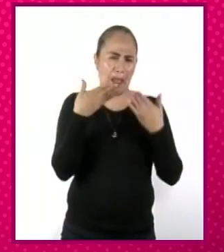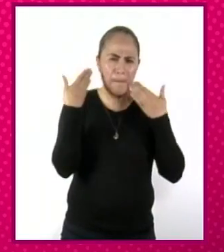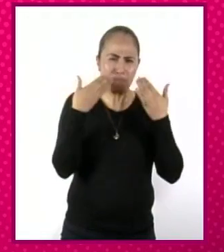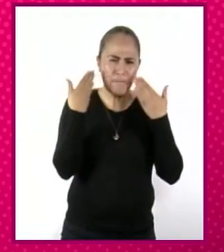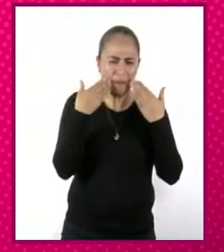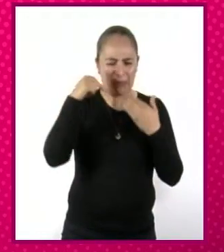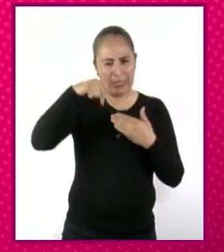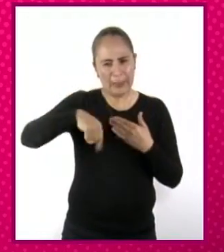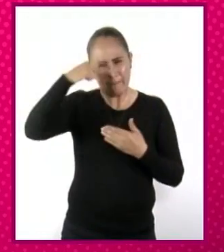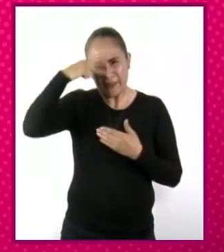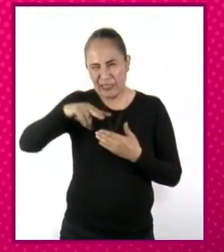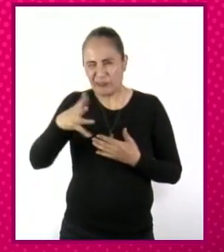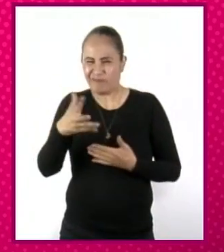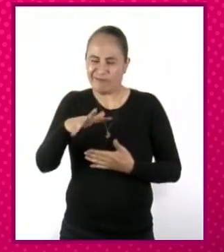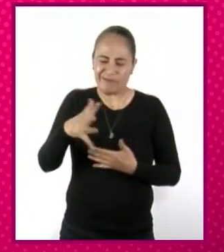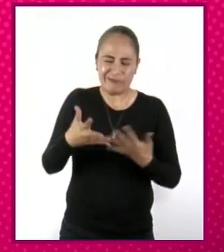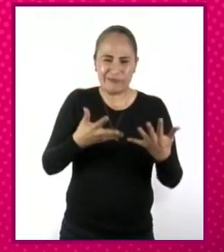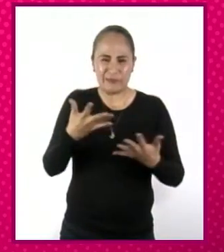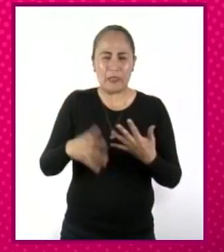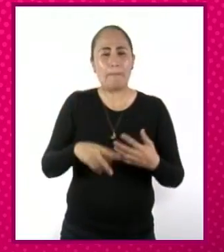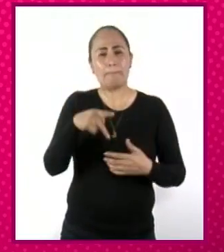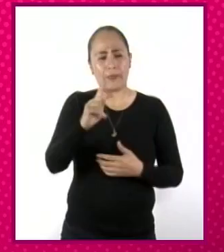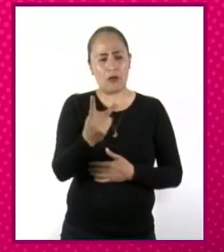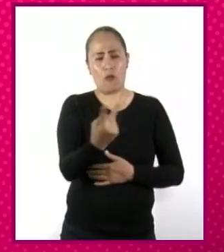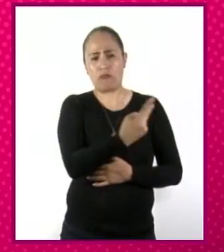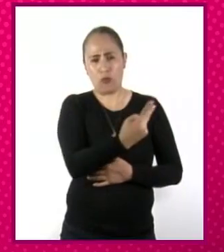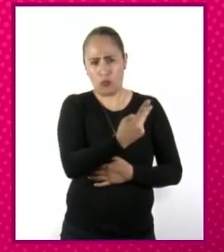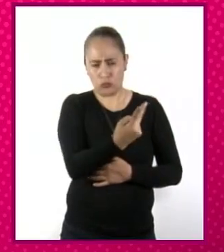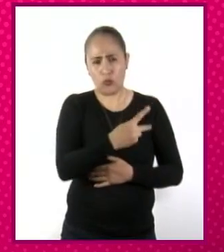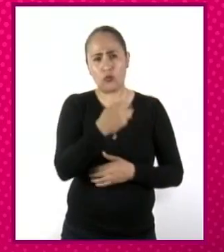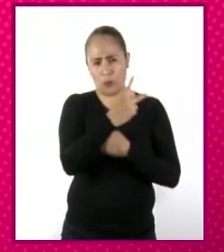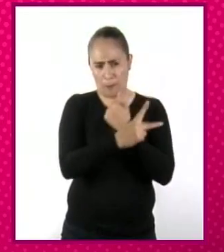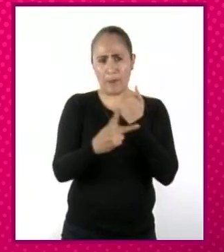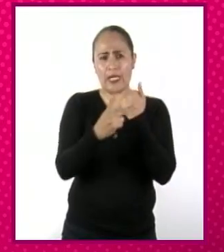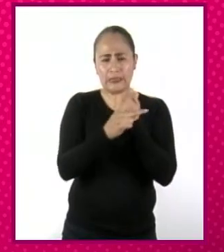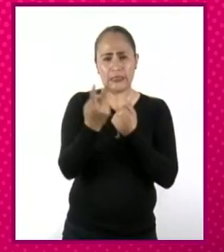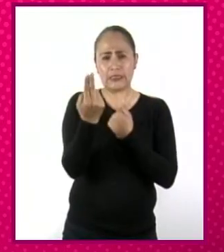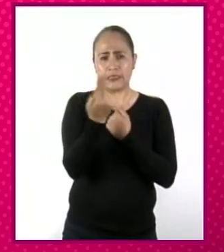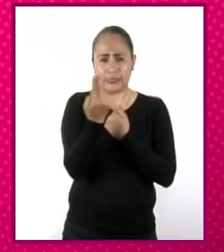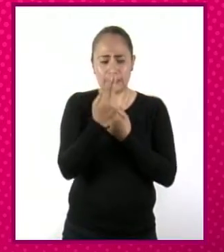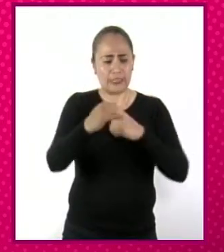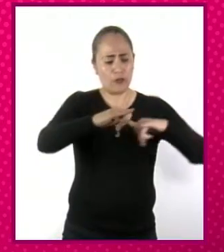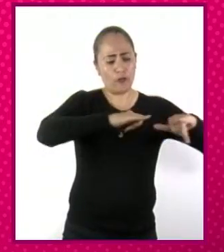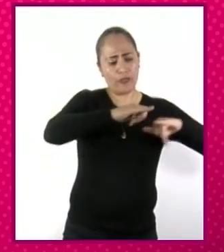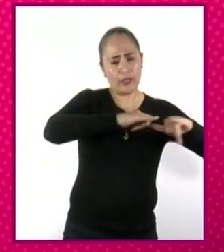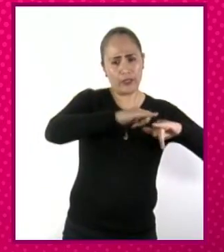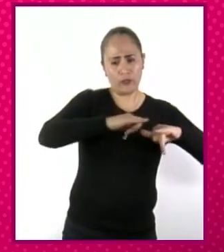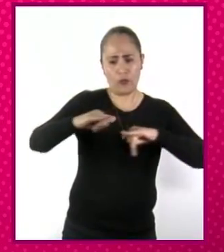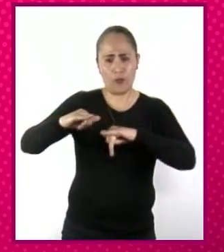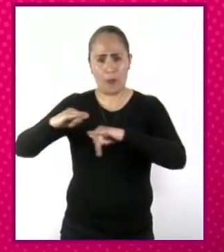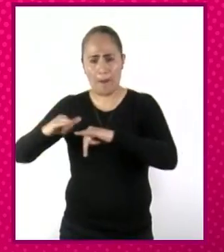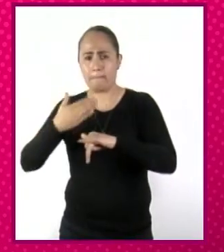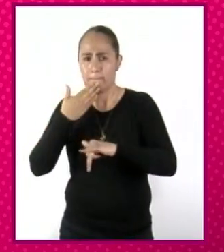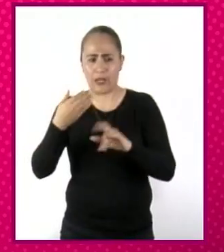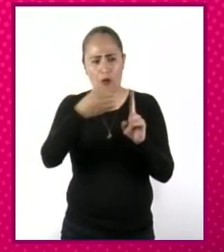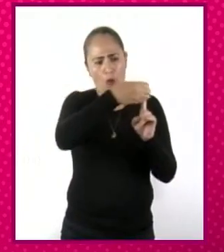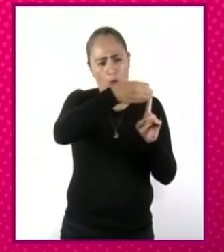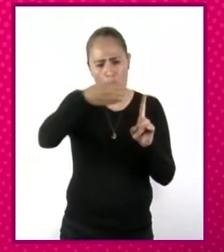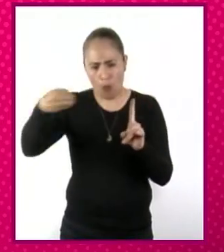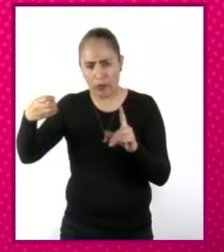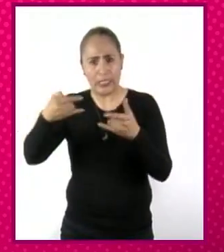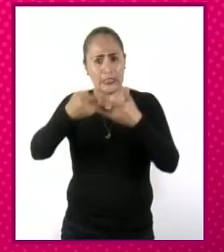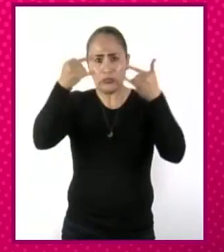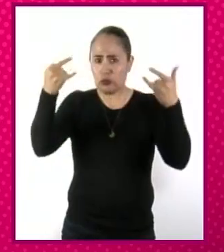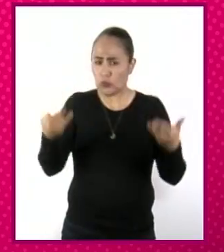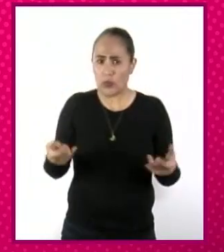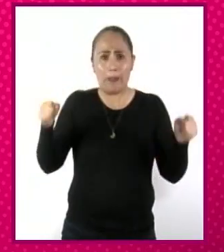México, considero que ambos países tienen que asumir su ubicación geográfica, una historia compartida